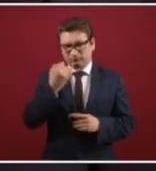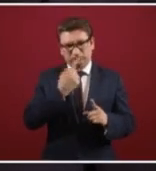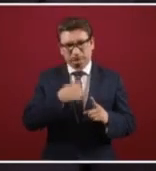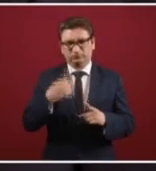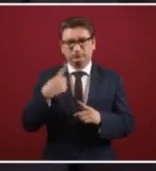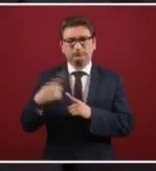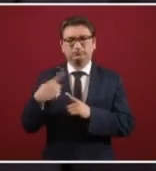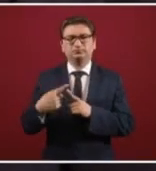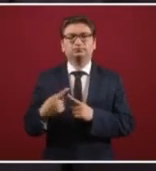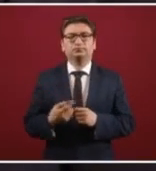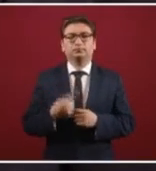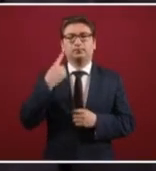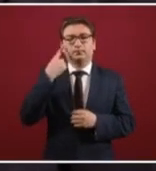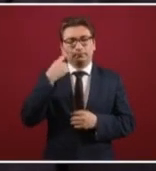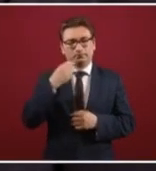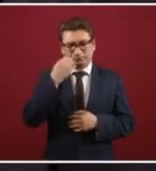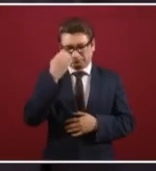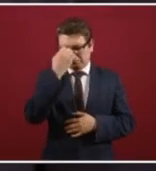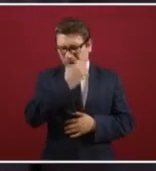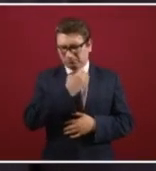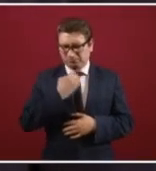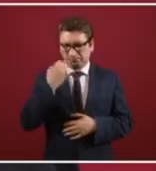para evaluar